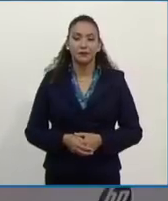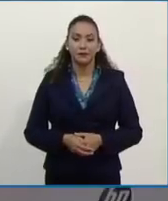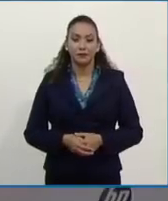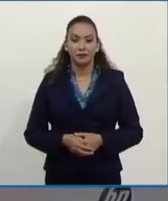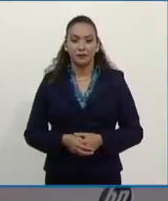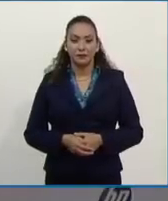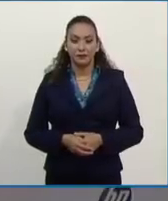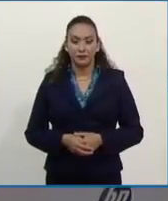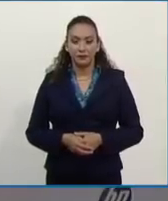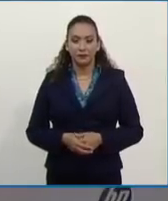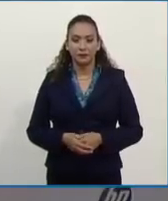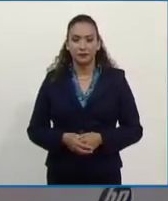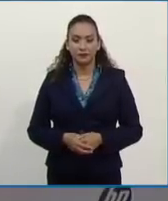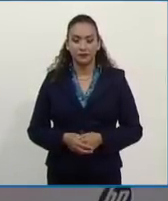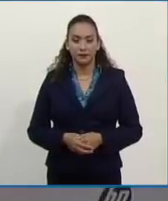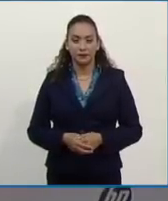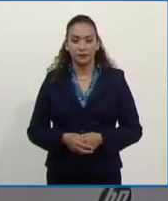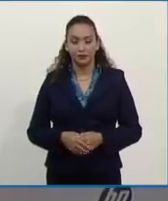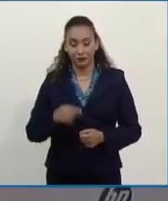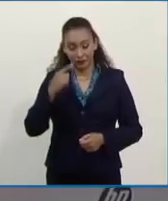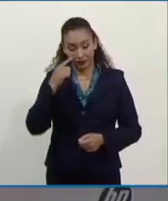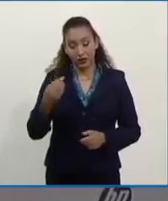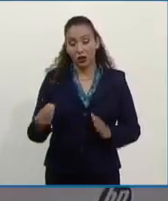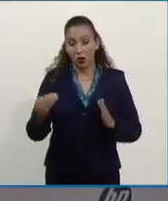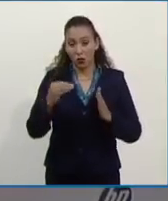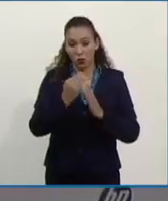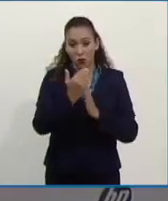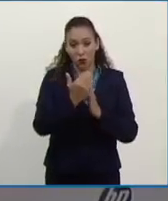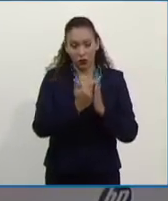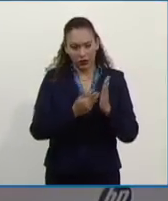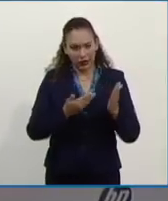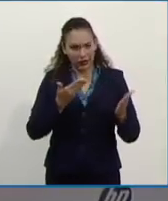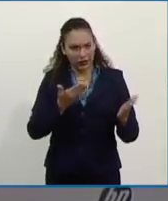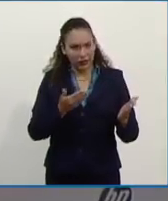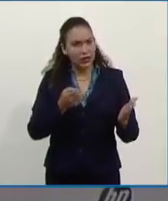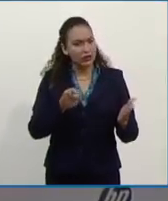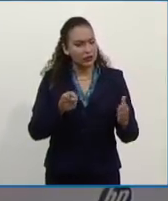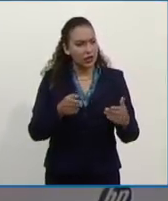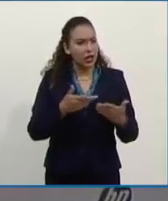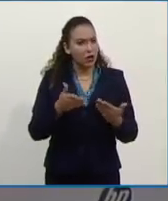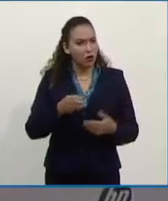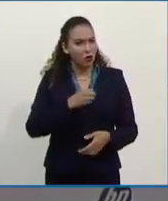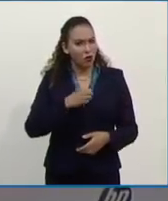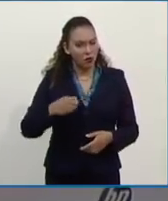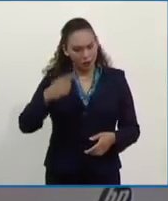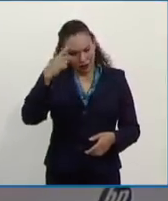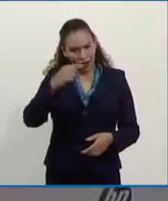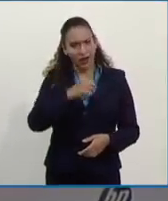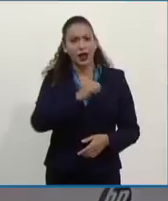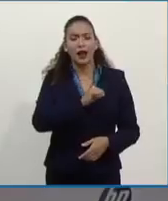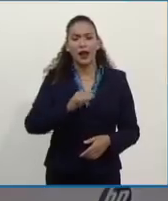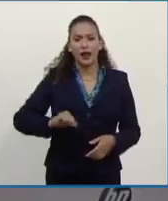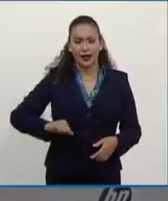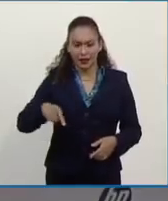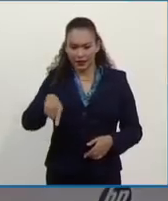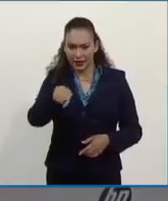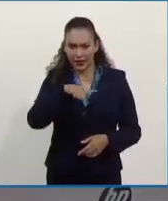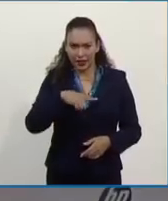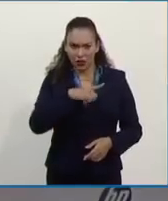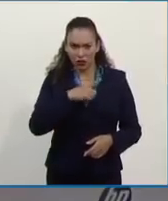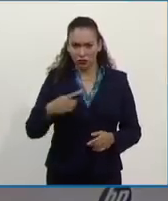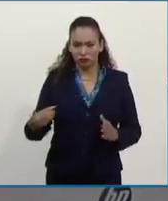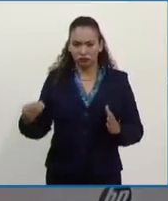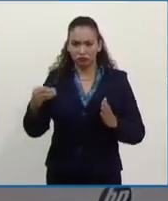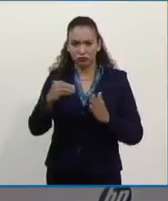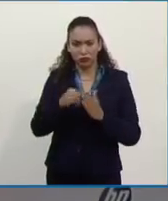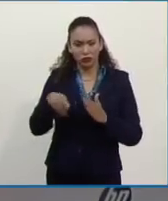No comparto que la normatividad impugnada esté obligando a las alcaldías a llevar a cabo el balizamiento